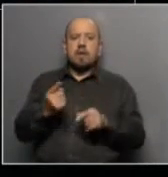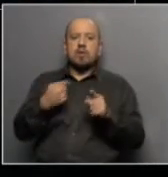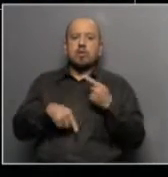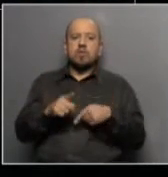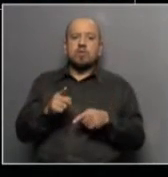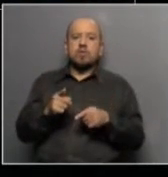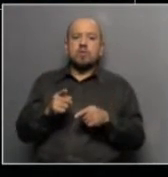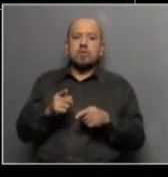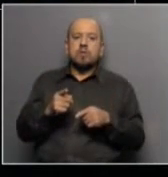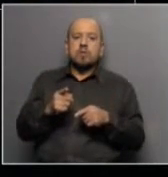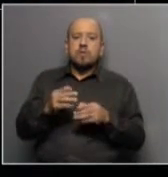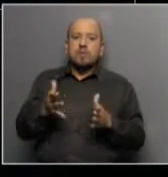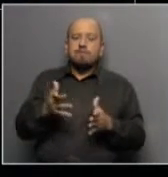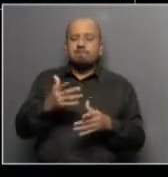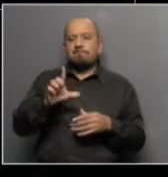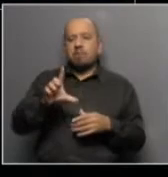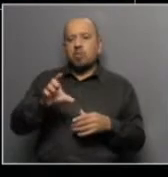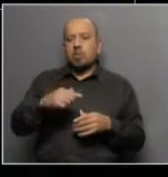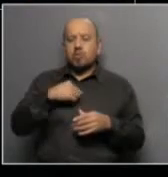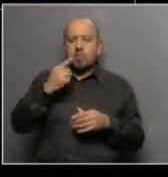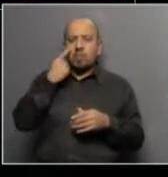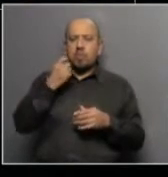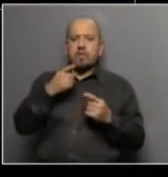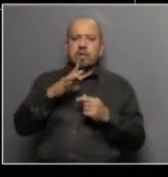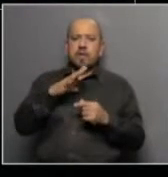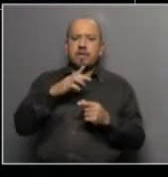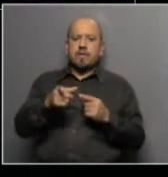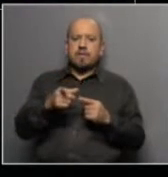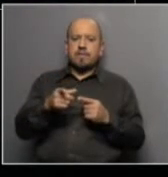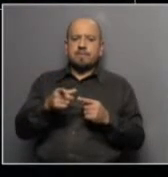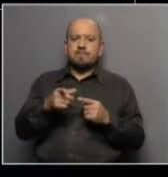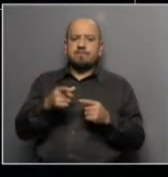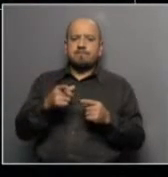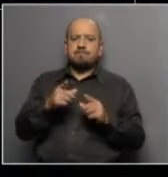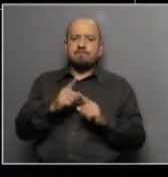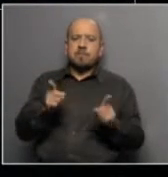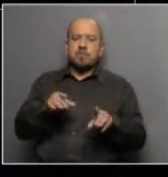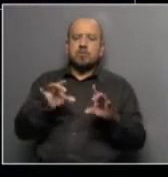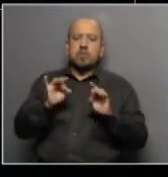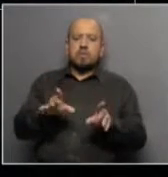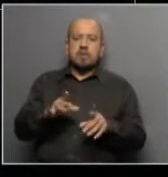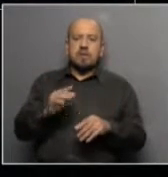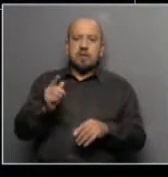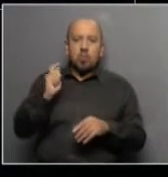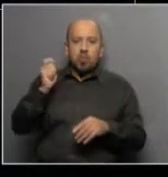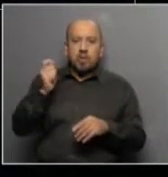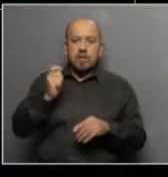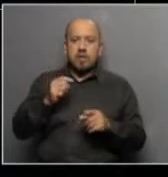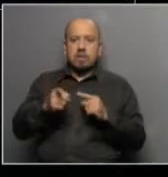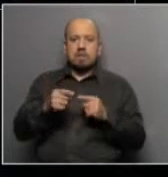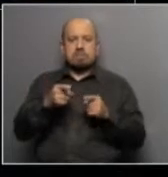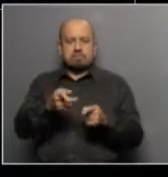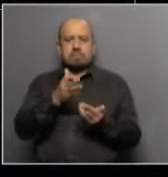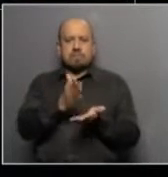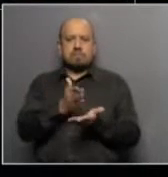tanto, claramente es una medida que no solamente es urgente, sino que es lesiva para